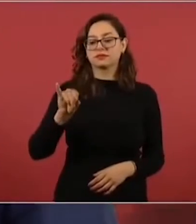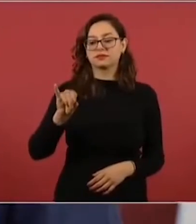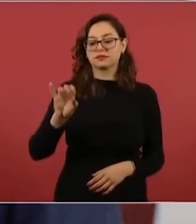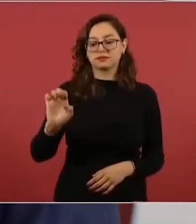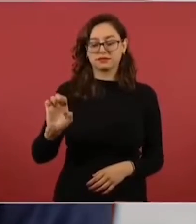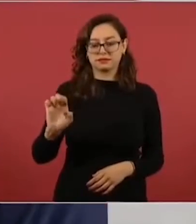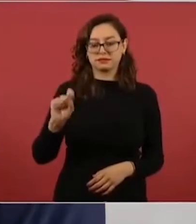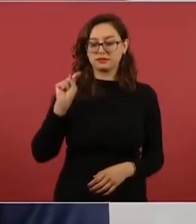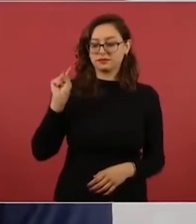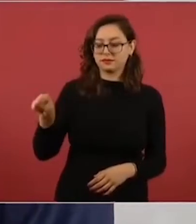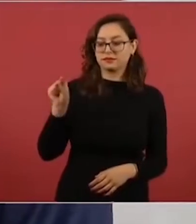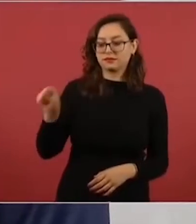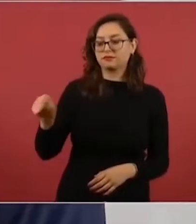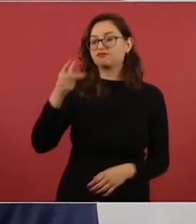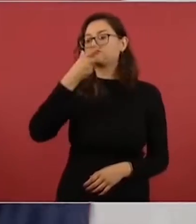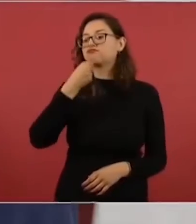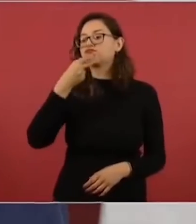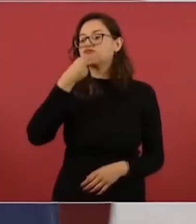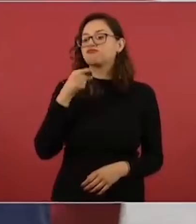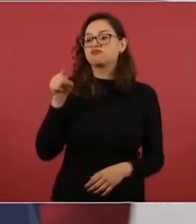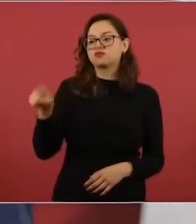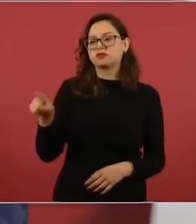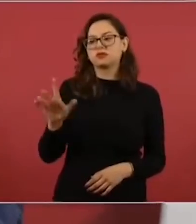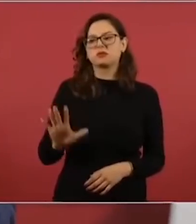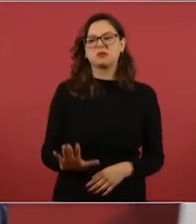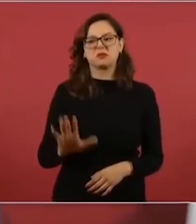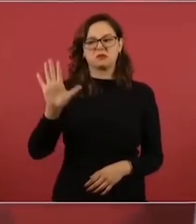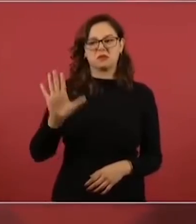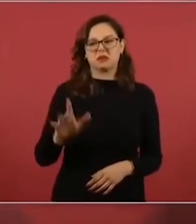era hitleriano.